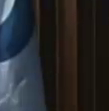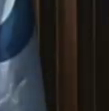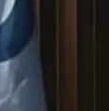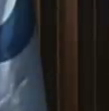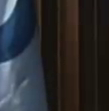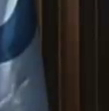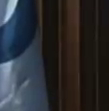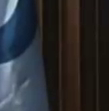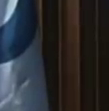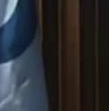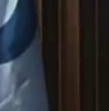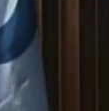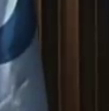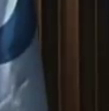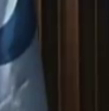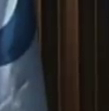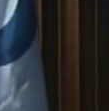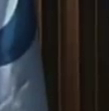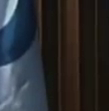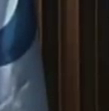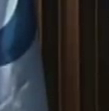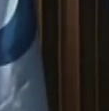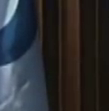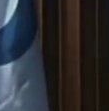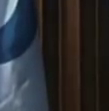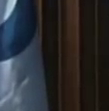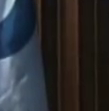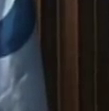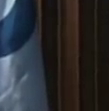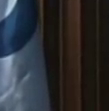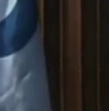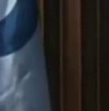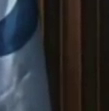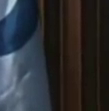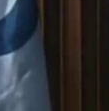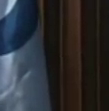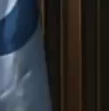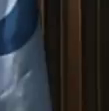de aquellas medidas que previamente acordaron o solicitaron